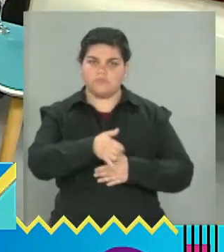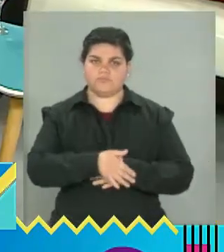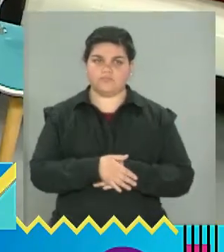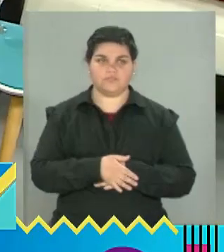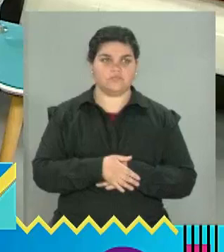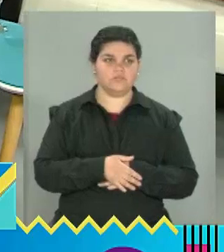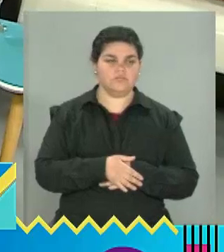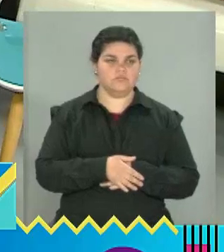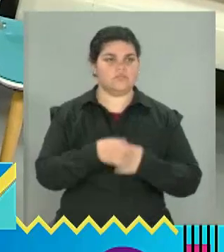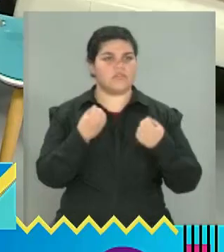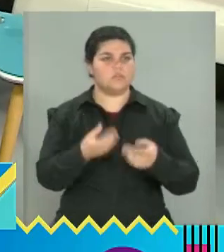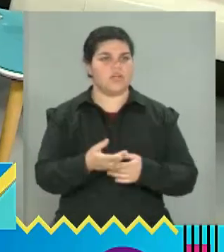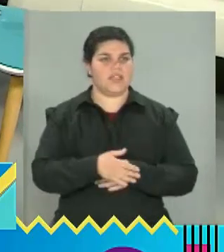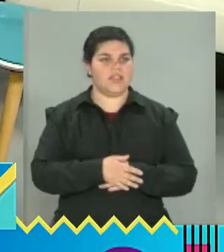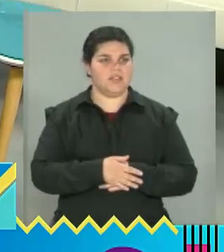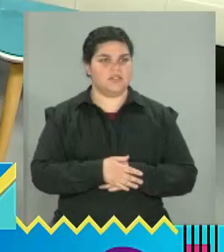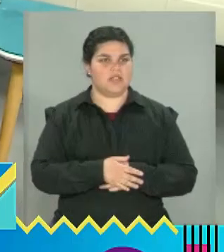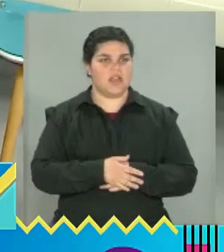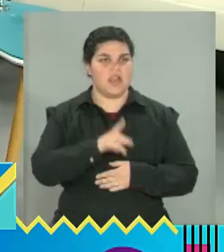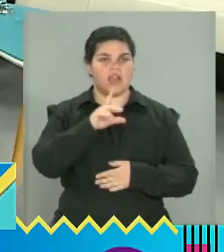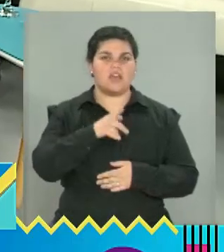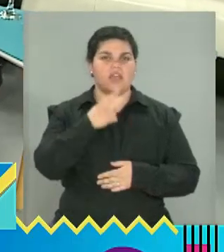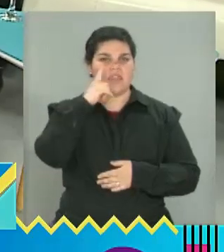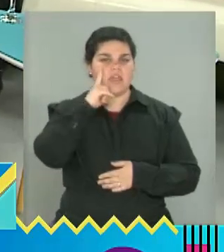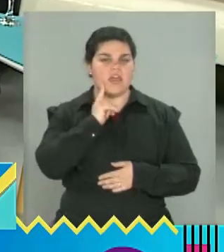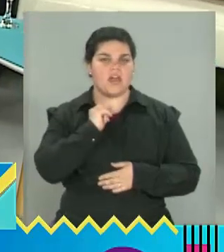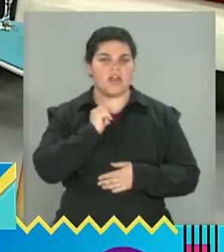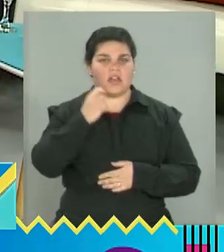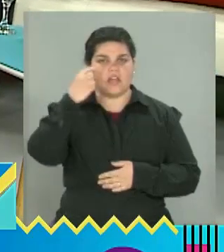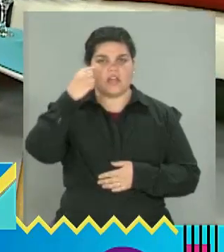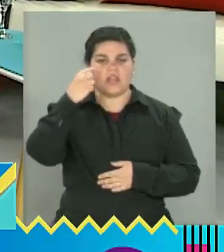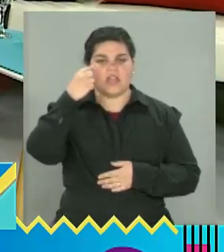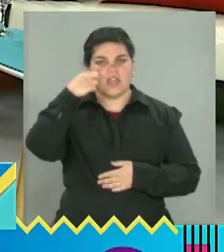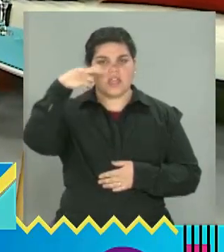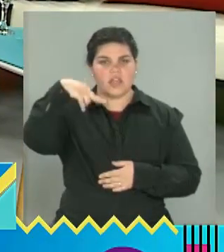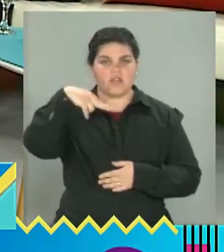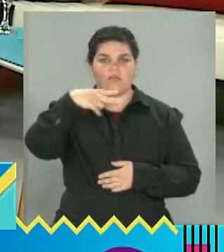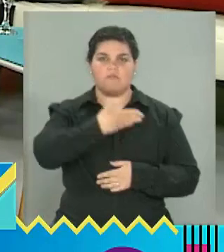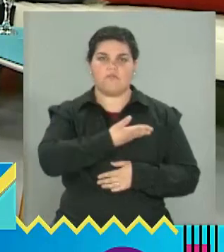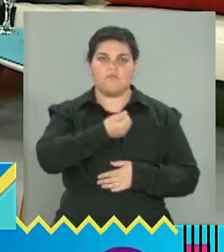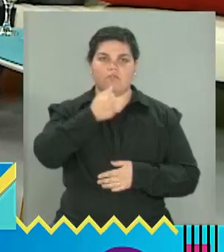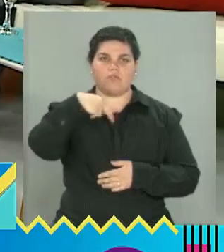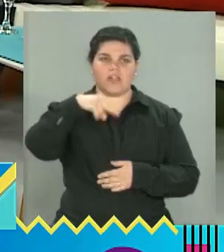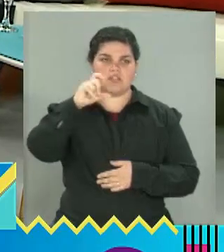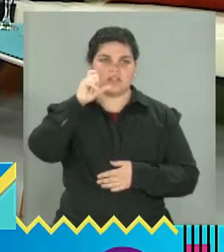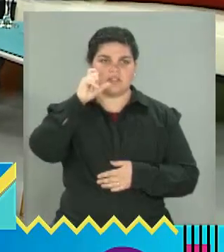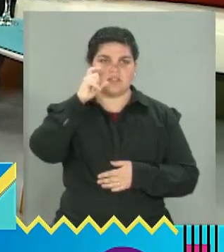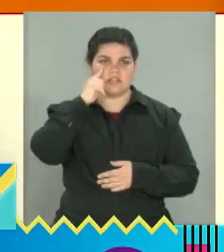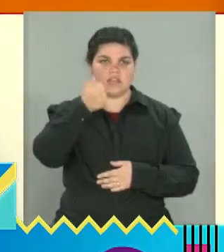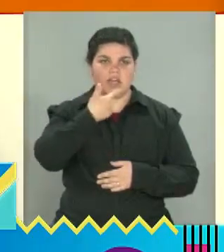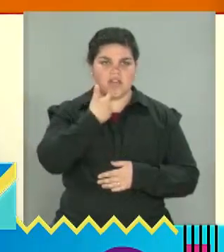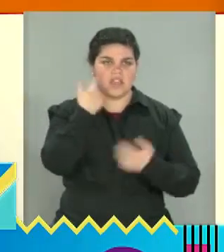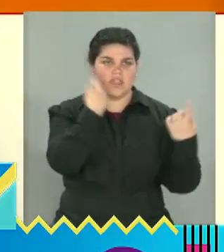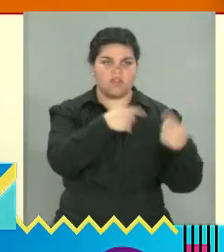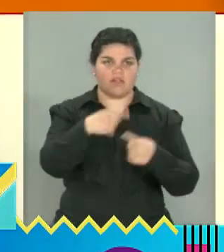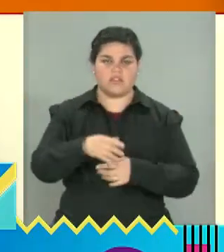habla de diferentes infancias, del Día de las Infancias? Mira, la verdad que... A ver, la infancia, hablar de